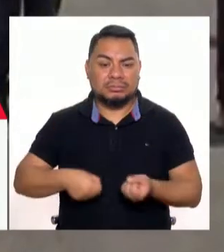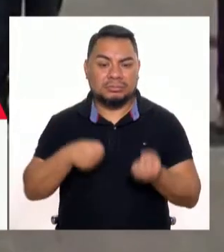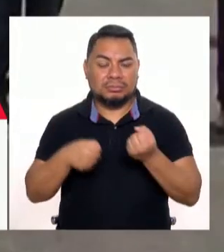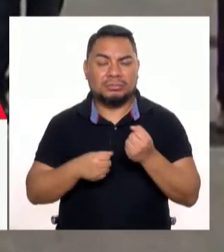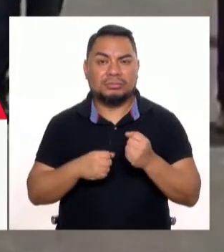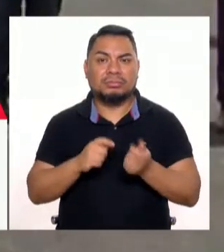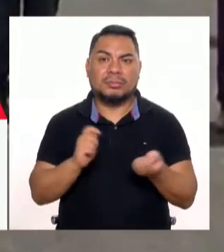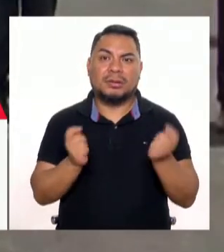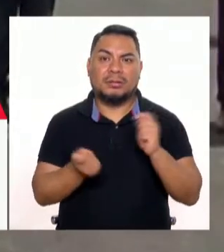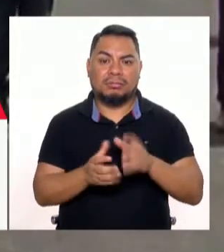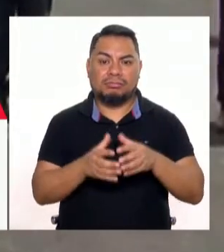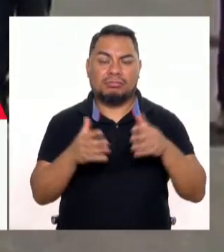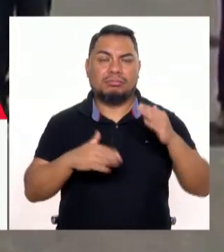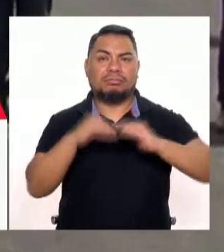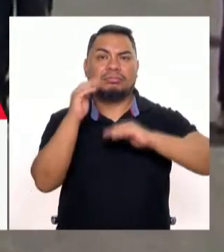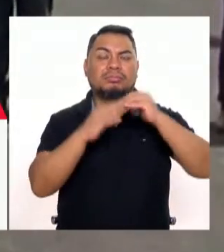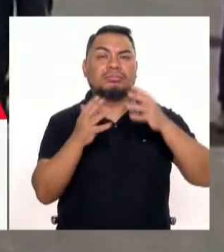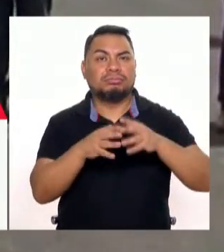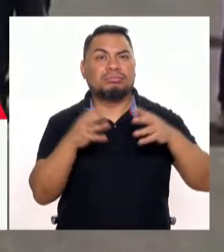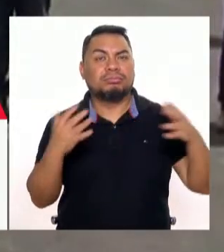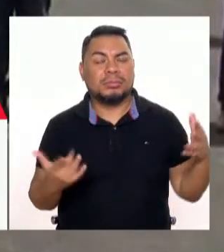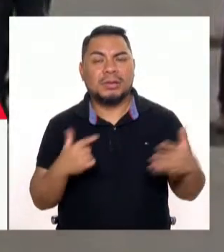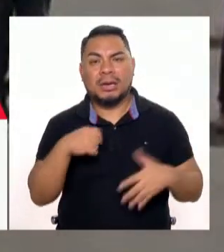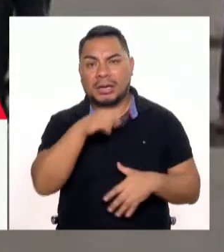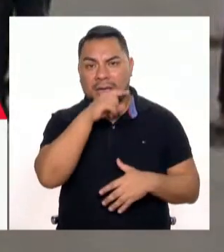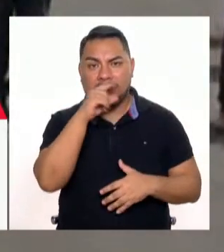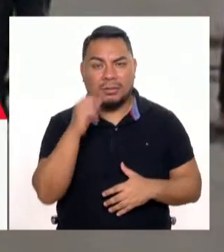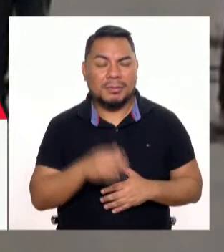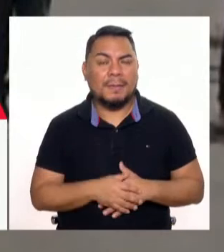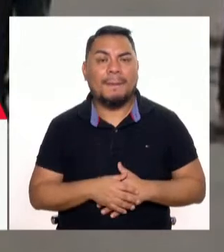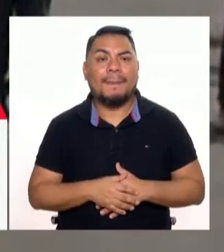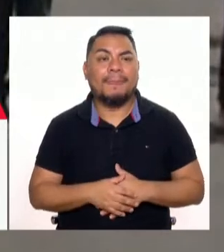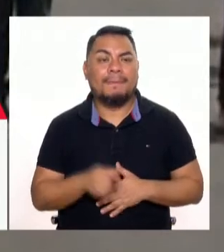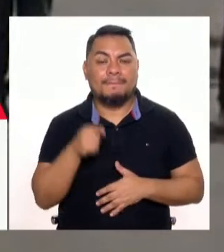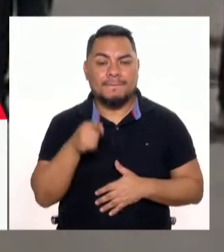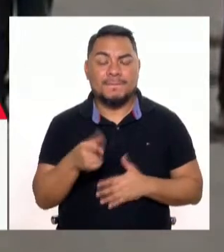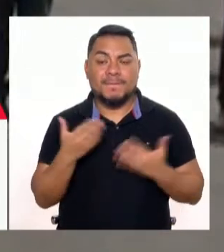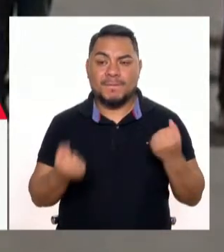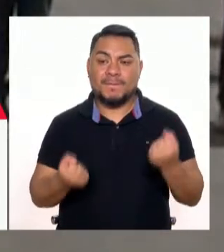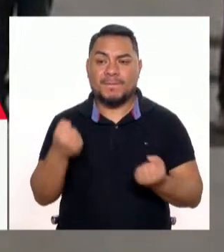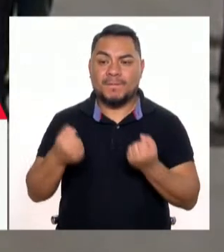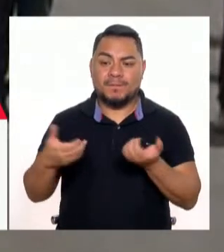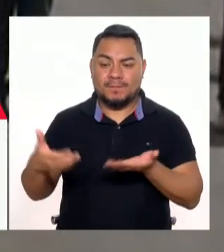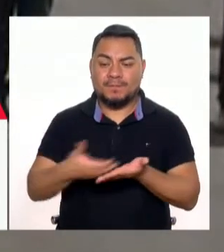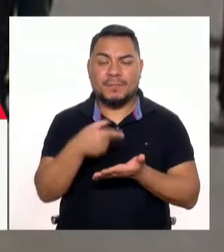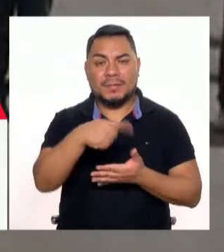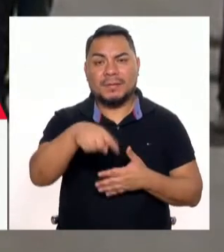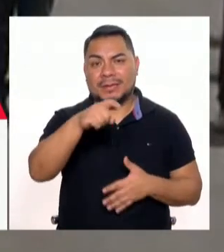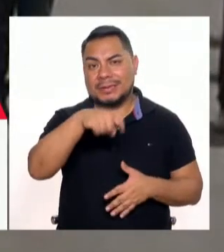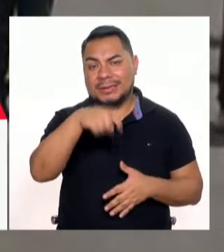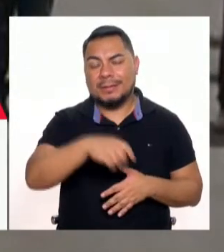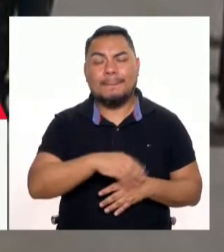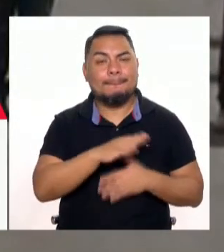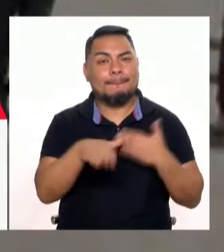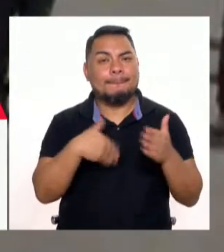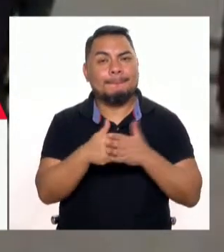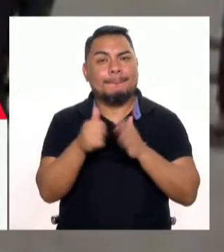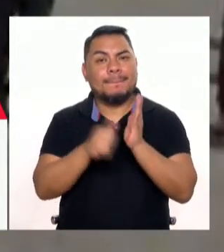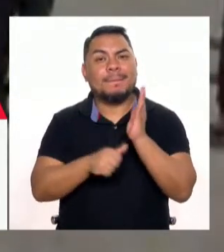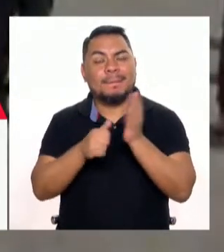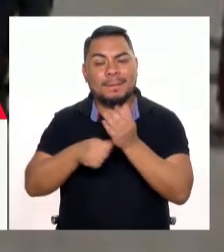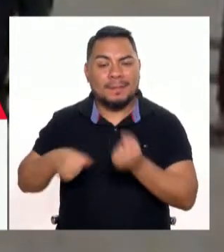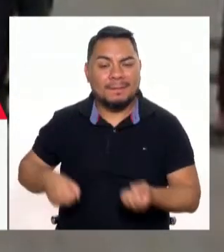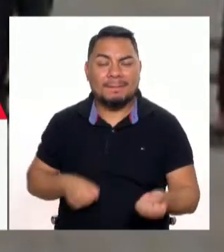cacao en esa zona de alto yanajanta con esas maquinarias que necesitan todos nuestros hermanos